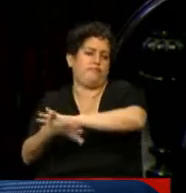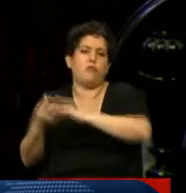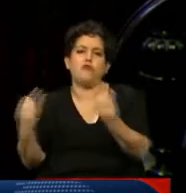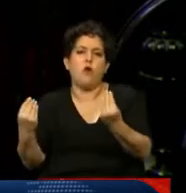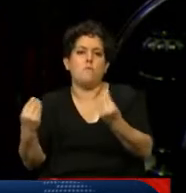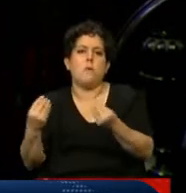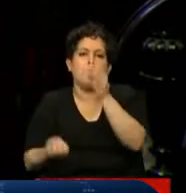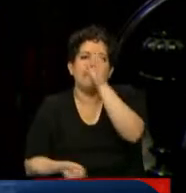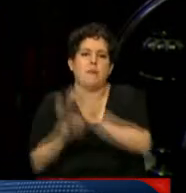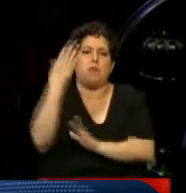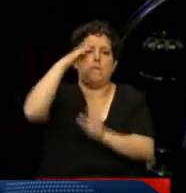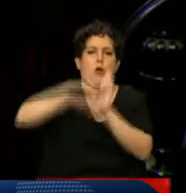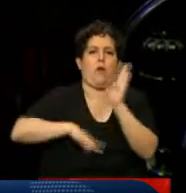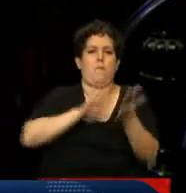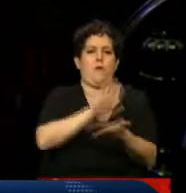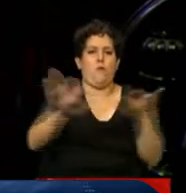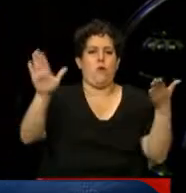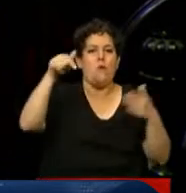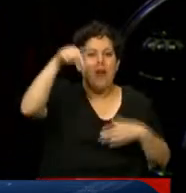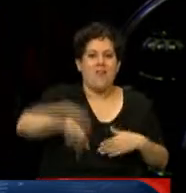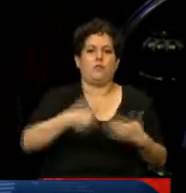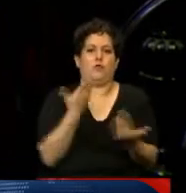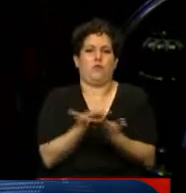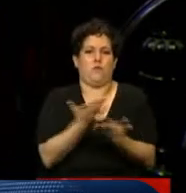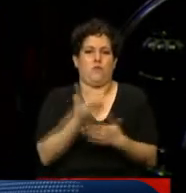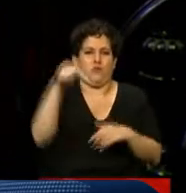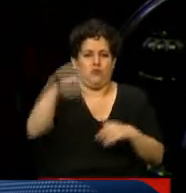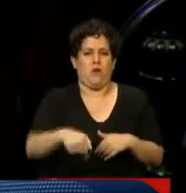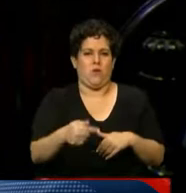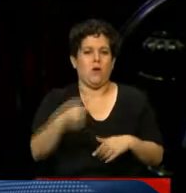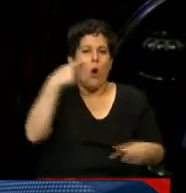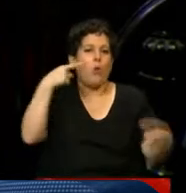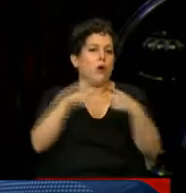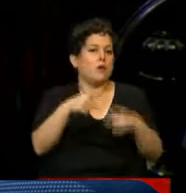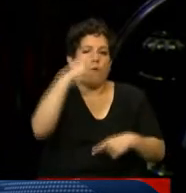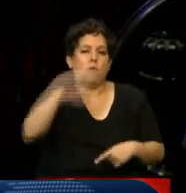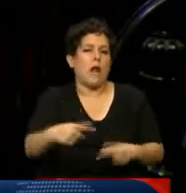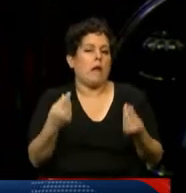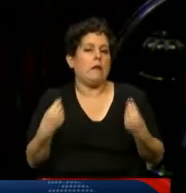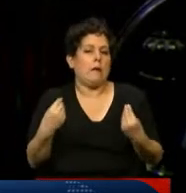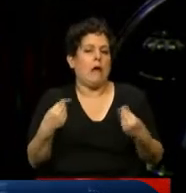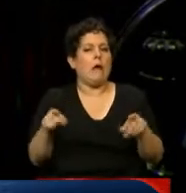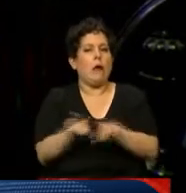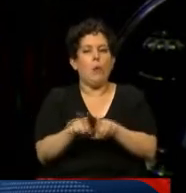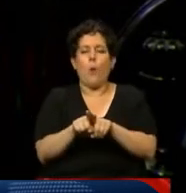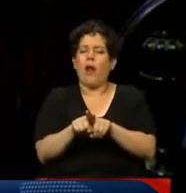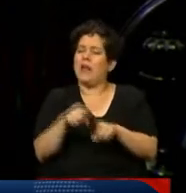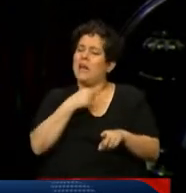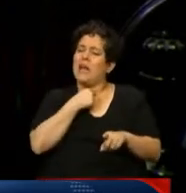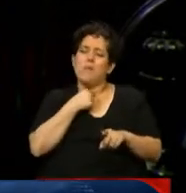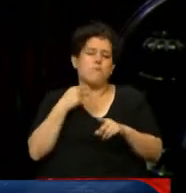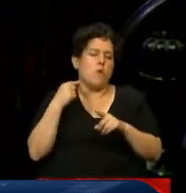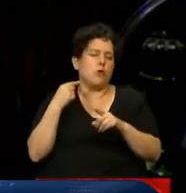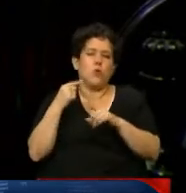se propuso, eso se hará, y el objetivo final consiste en abandonar para siempre el